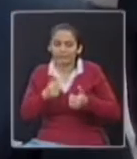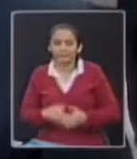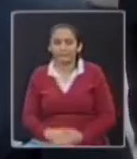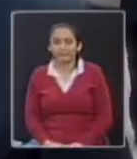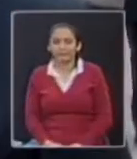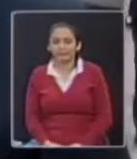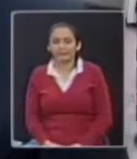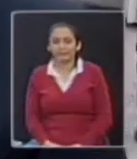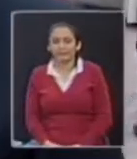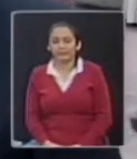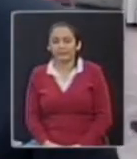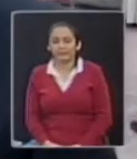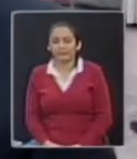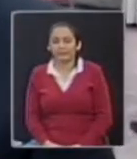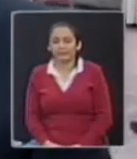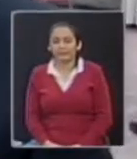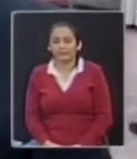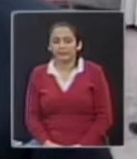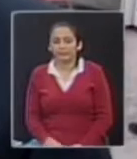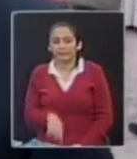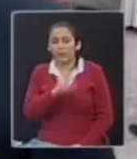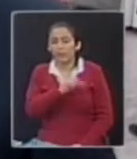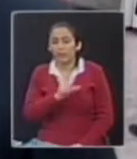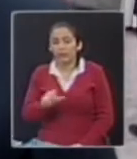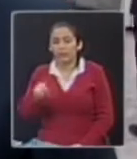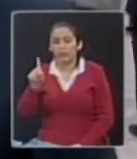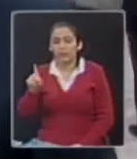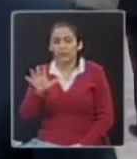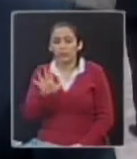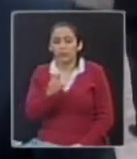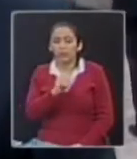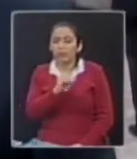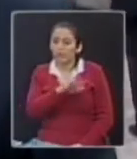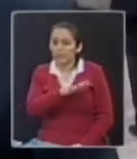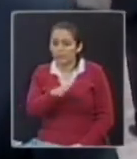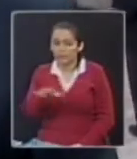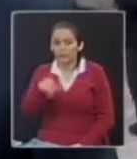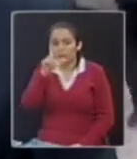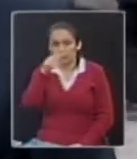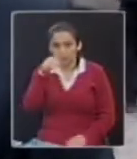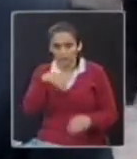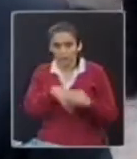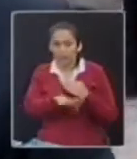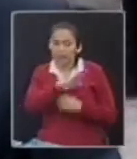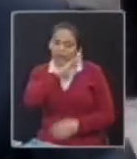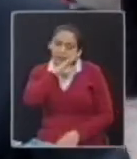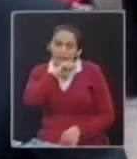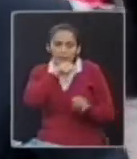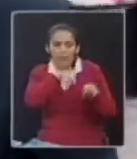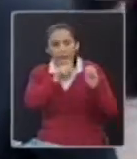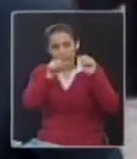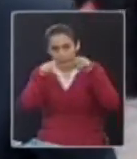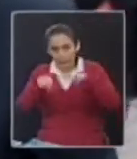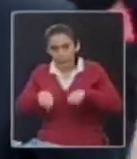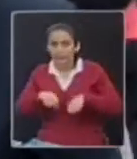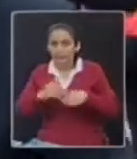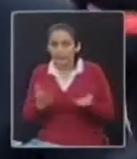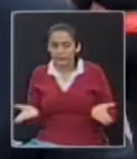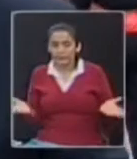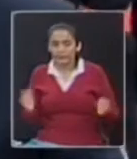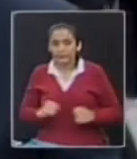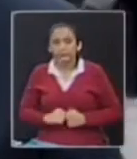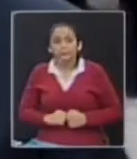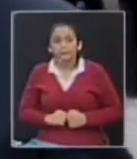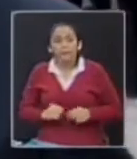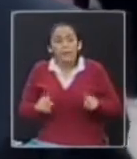tratamientos. Aproximadamente 150 personas va a recibir este albergue, que además estará complementado, este albergue